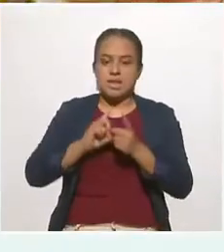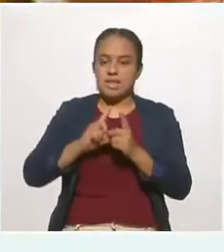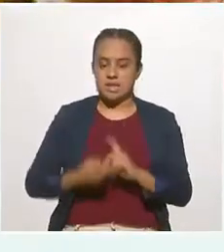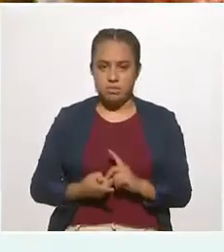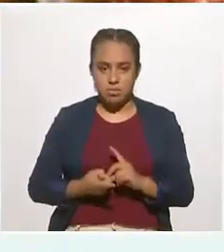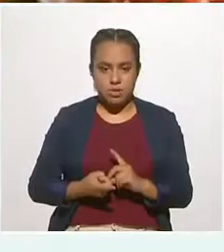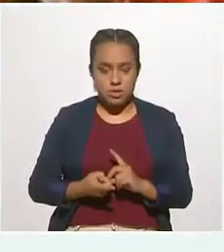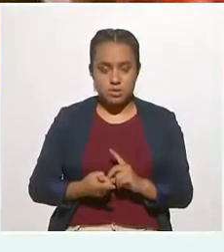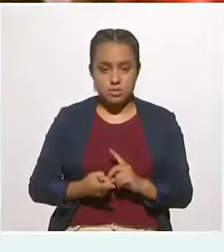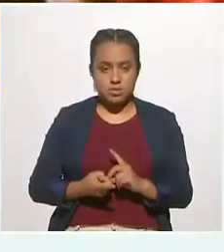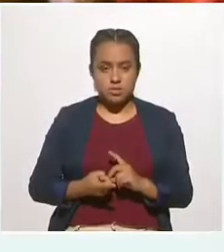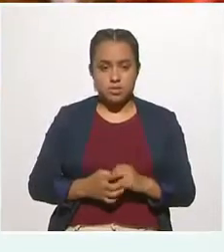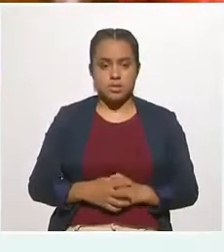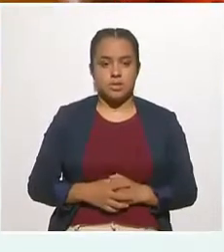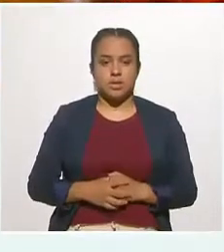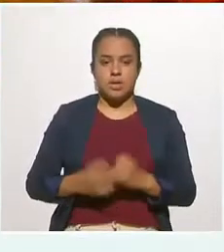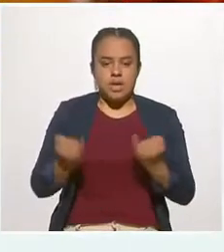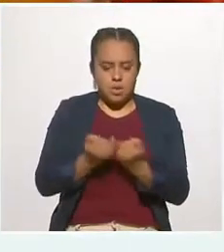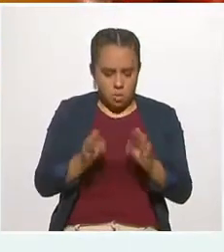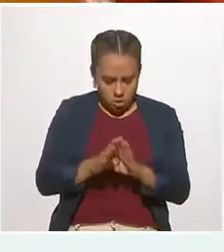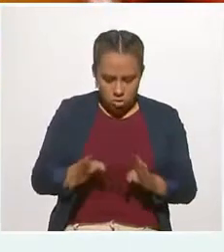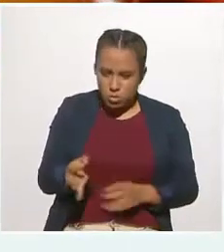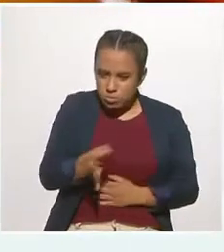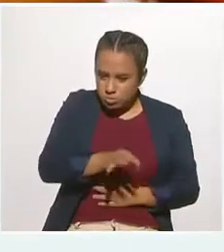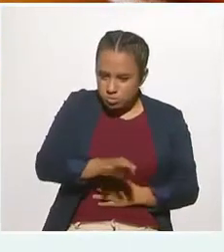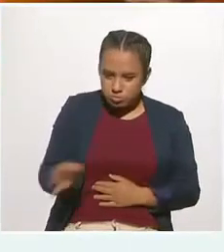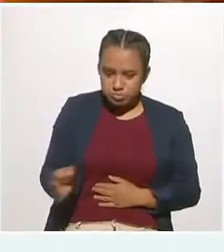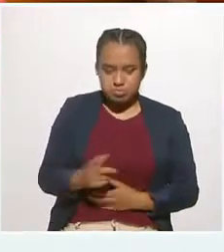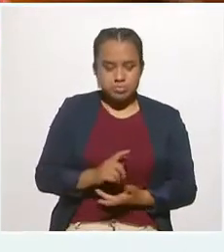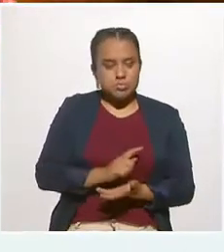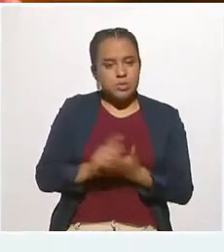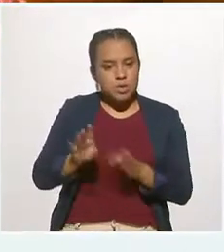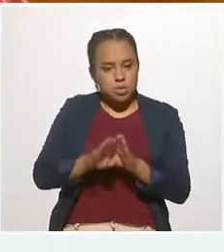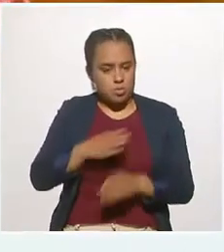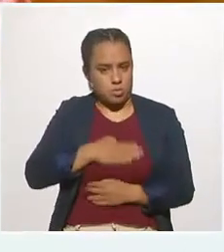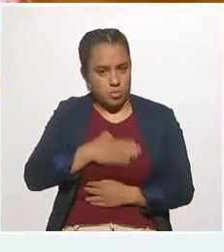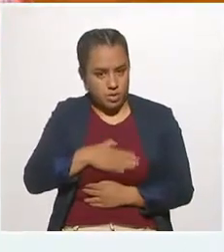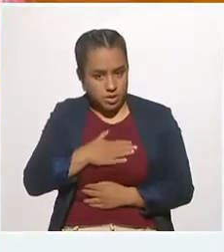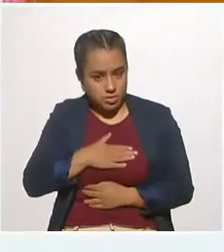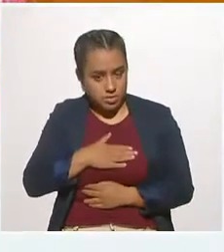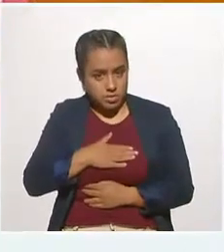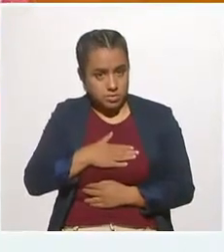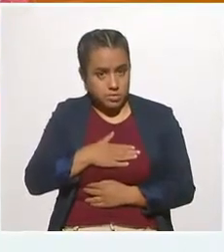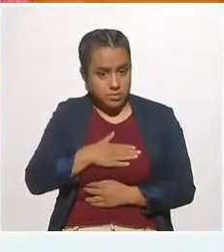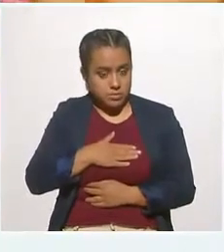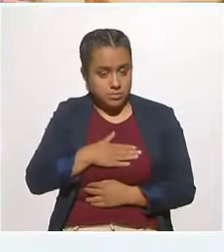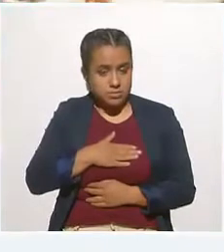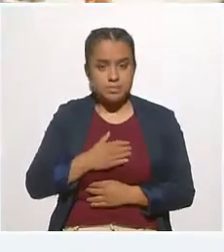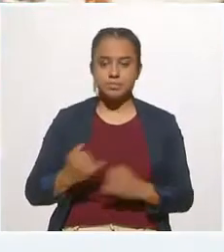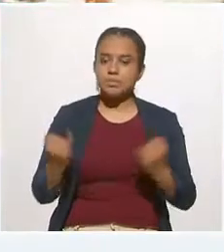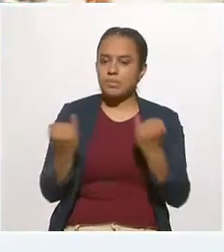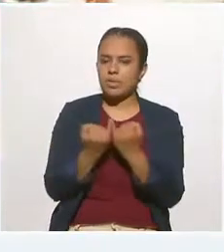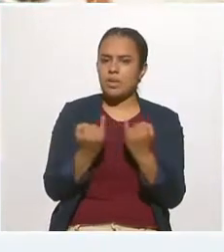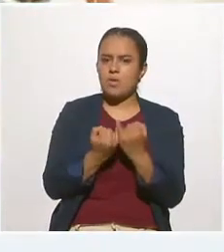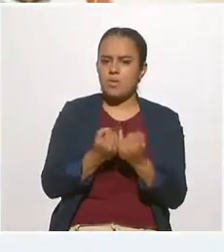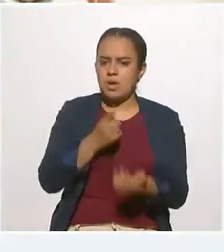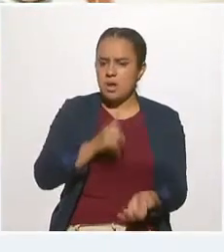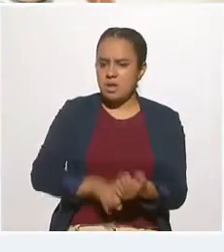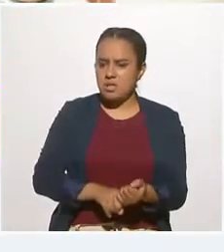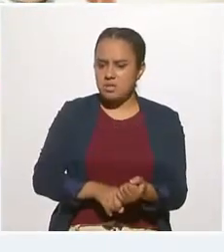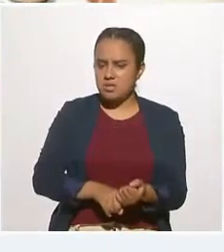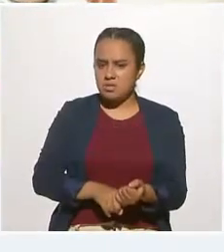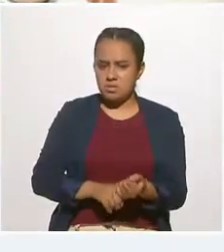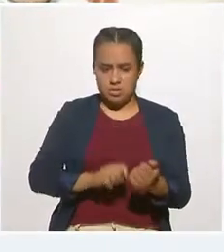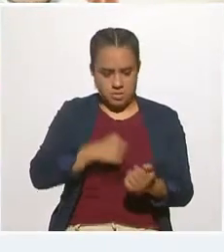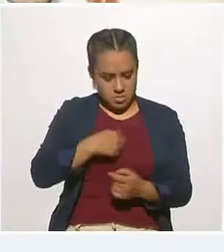la digestión, tiene que ver con la absorción de los alimentos y por lo tanto con el efecto que tienen después de consumirlos, es decir,